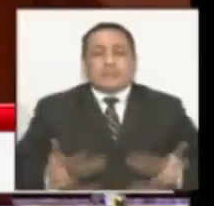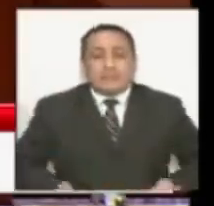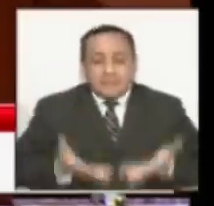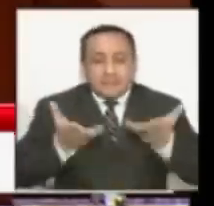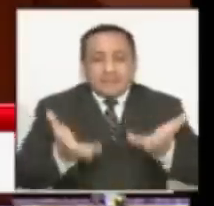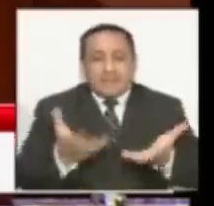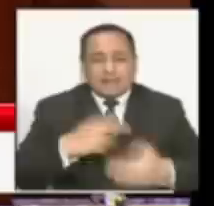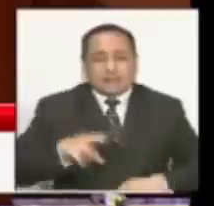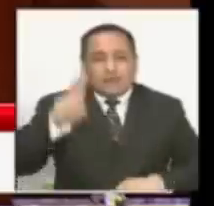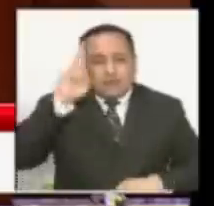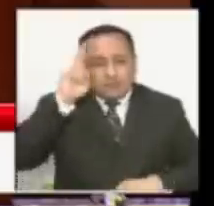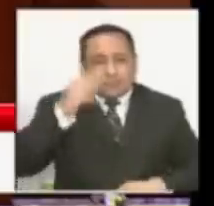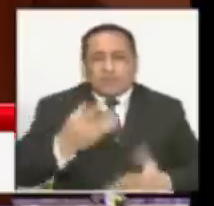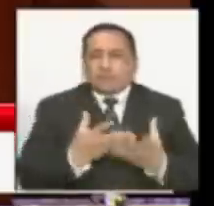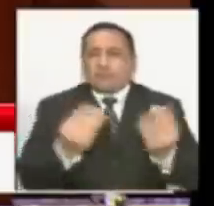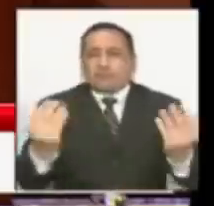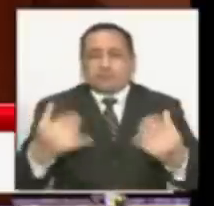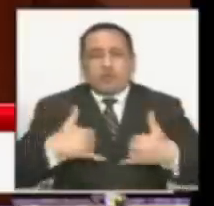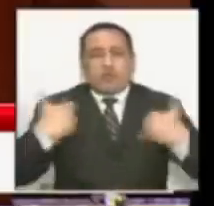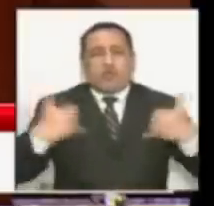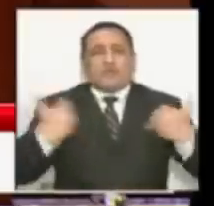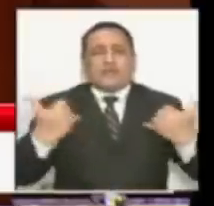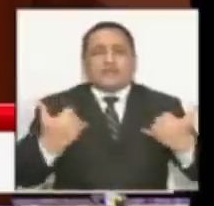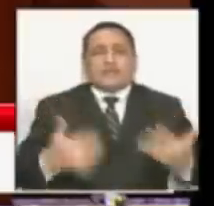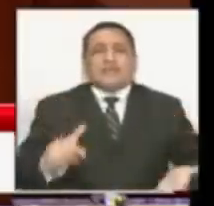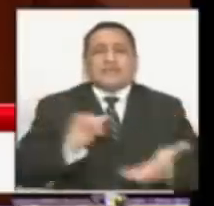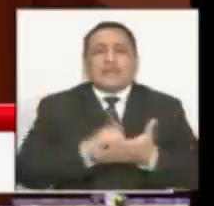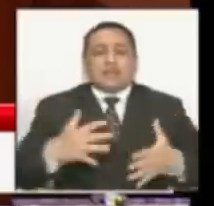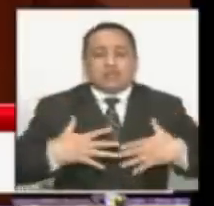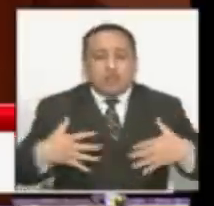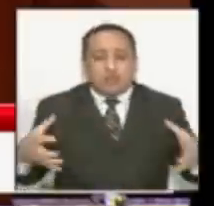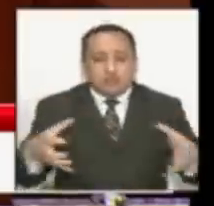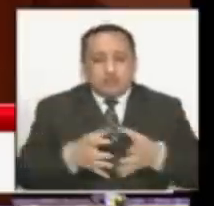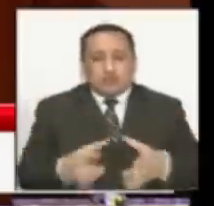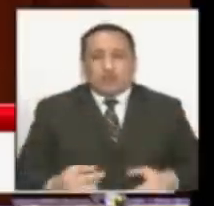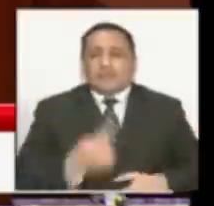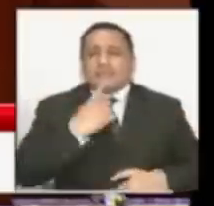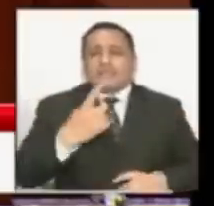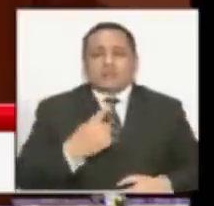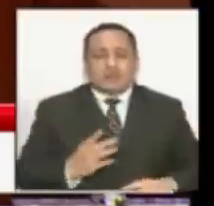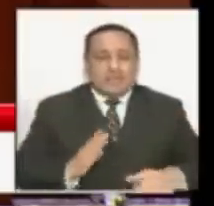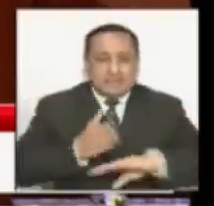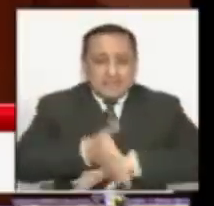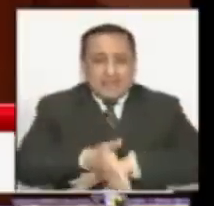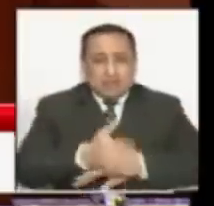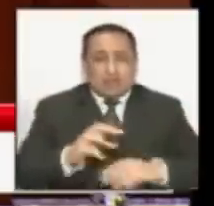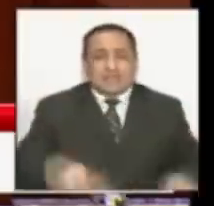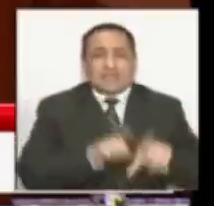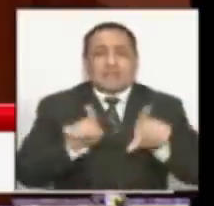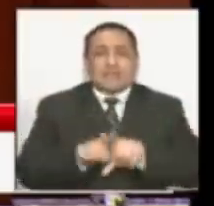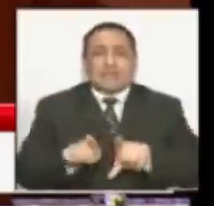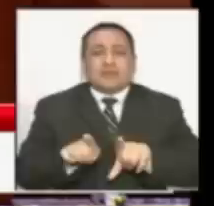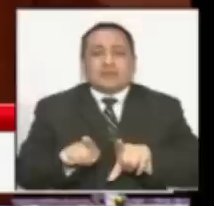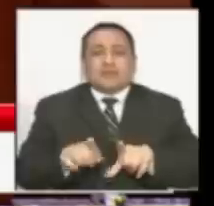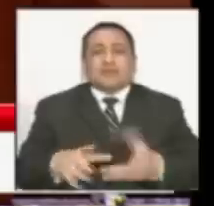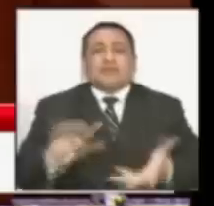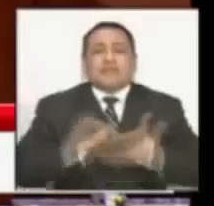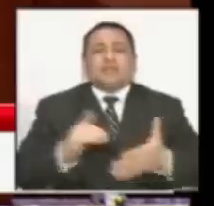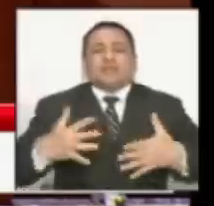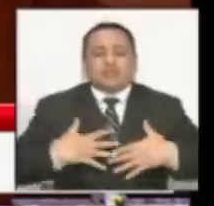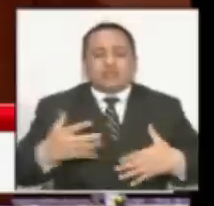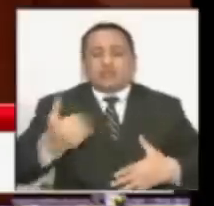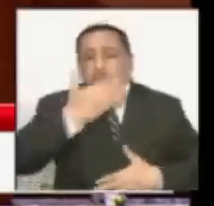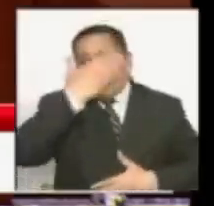Devolverle la confianza a los jóvenes que nosotros, quienes estamos involucrados en política, nos